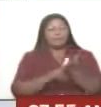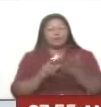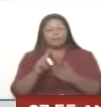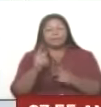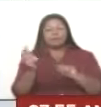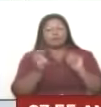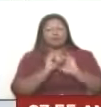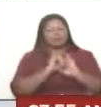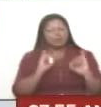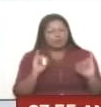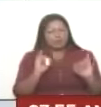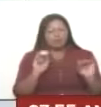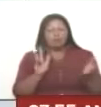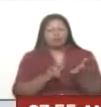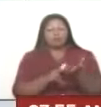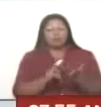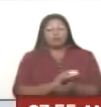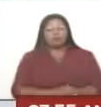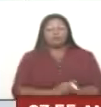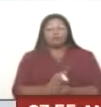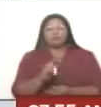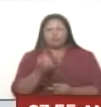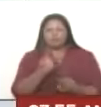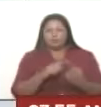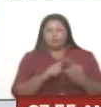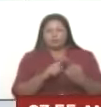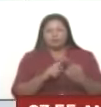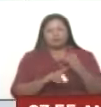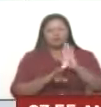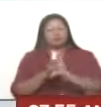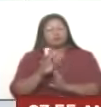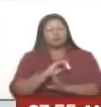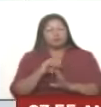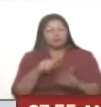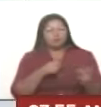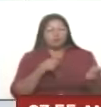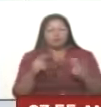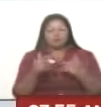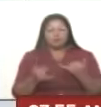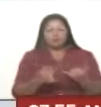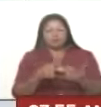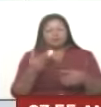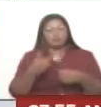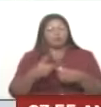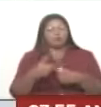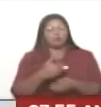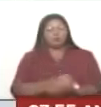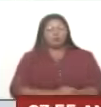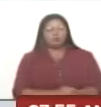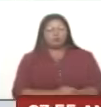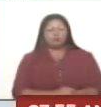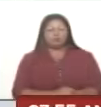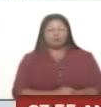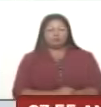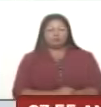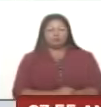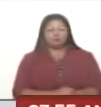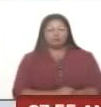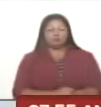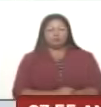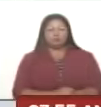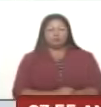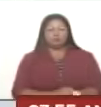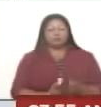lugar, el desarrollo de las exportaciones no petroleras, incremento, fomento,